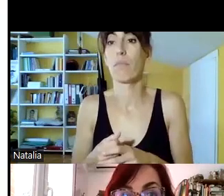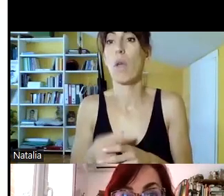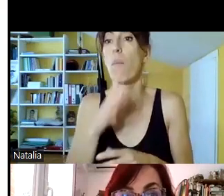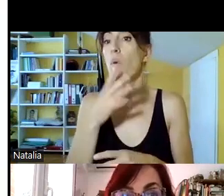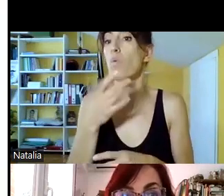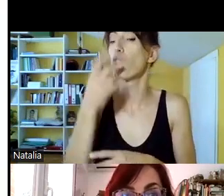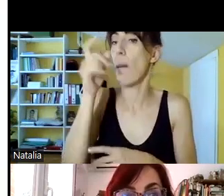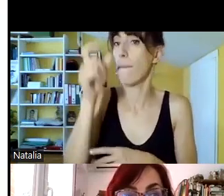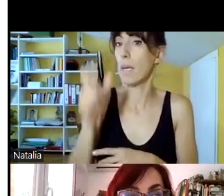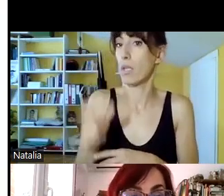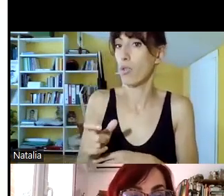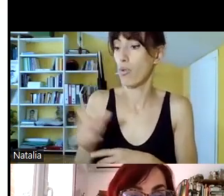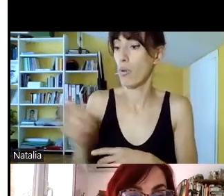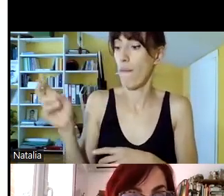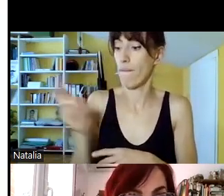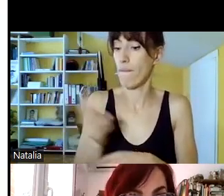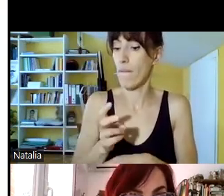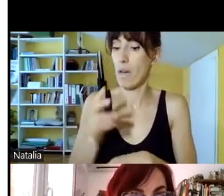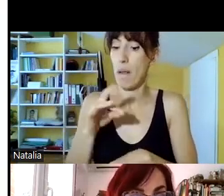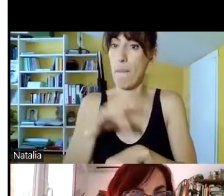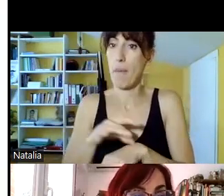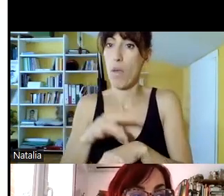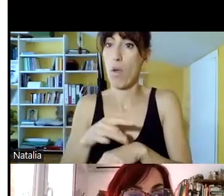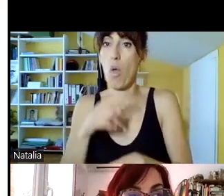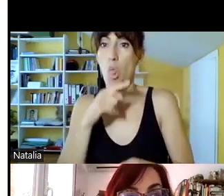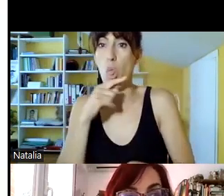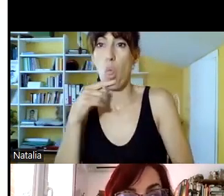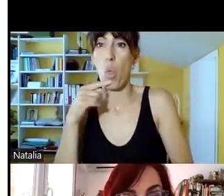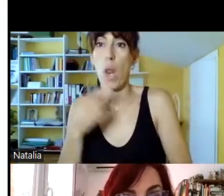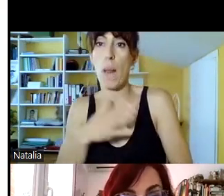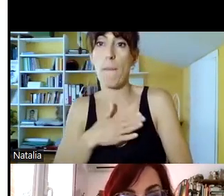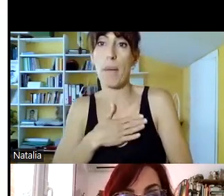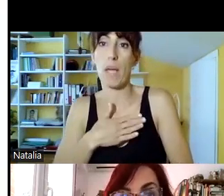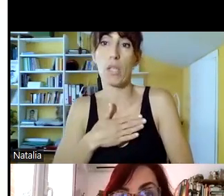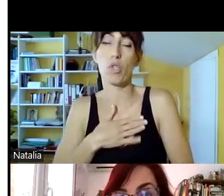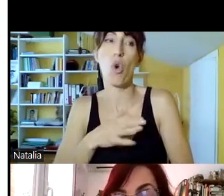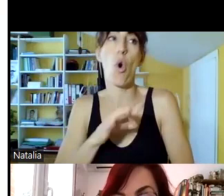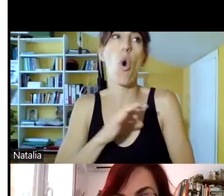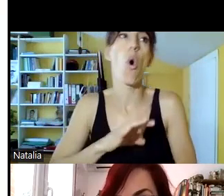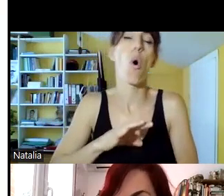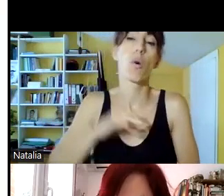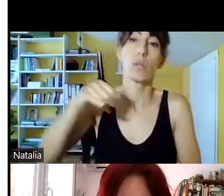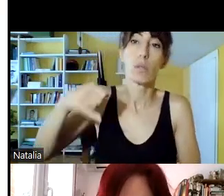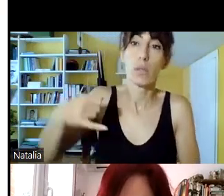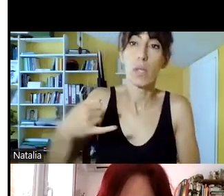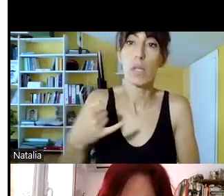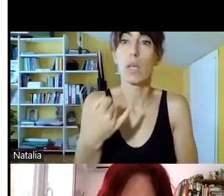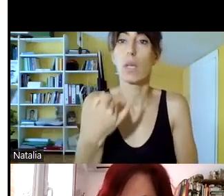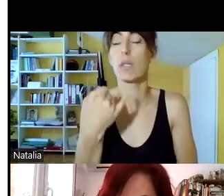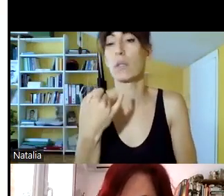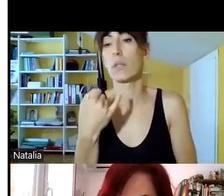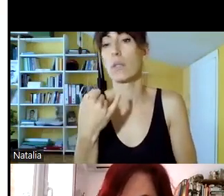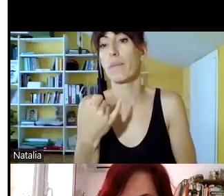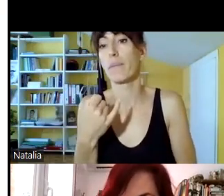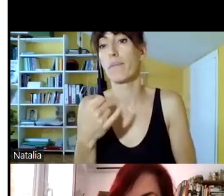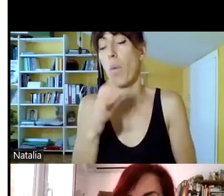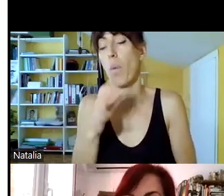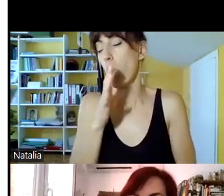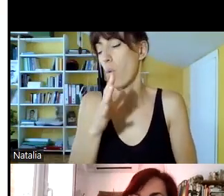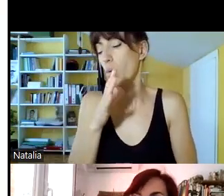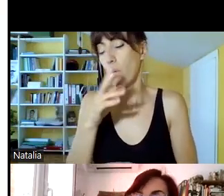persona te consulta porque le duele el pecho o porque se cansa o porque el motivo que